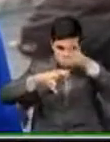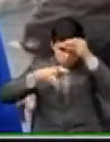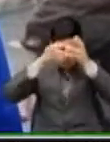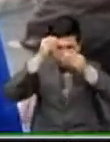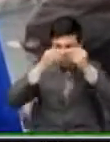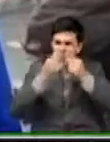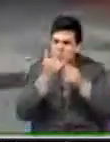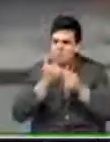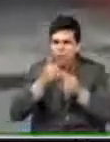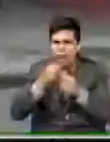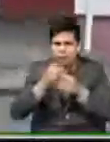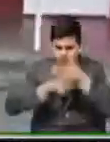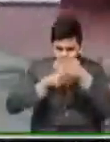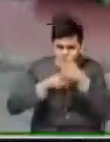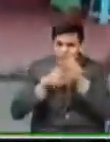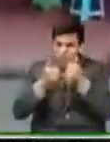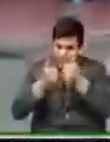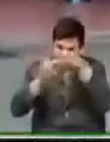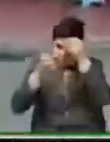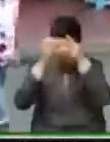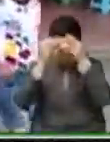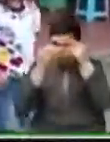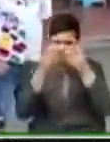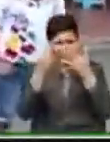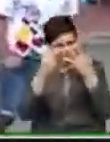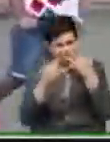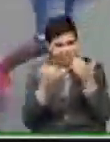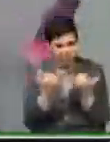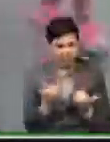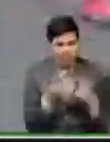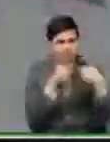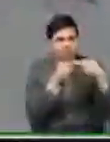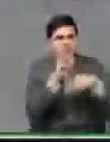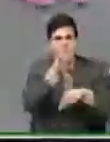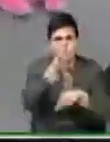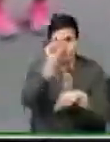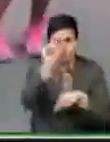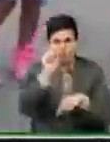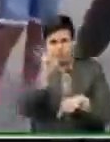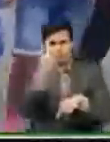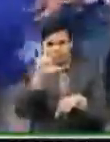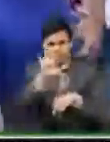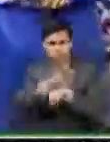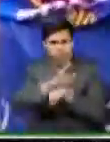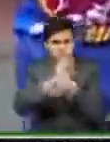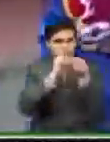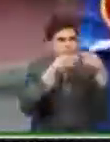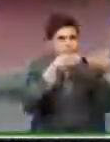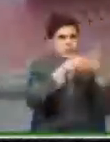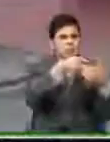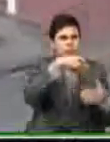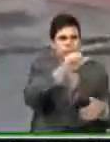bueno y lo malo de este torneo. Hoy en su cuarta presentación se medirán a las 3:45 de la tarde ante